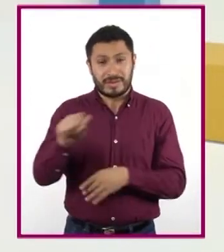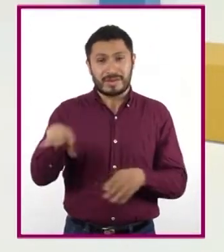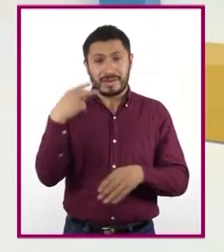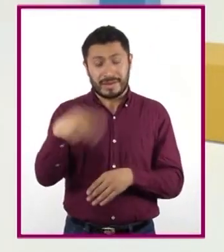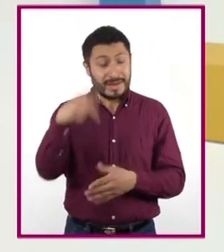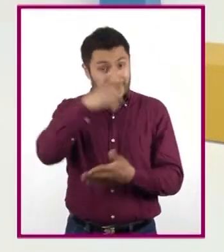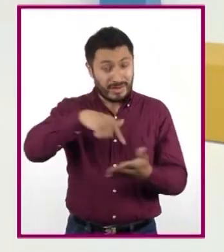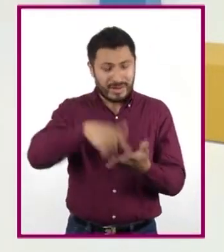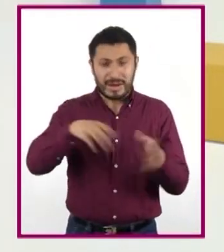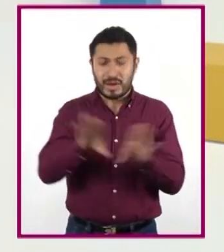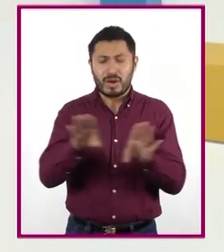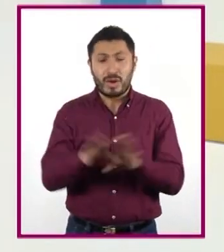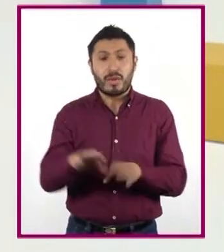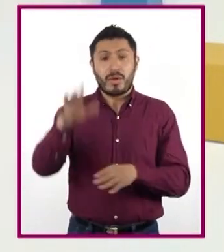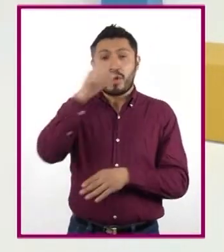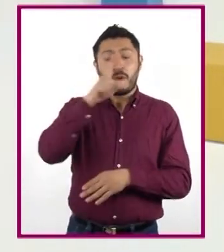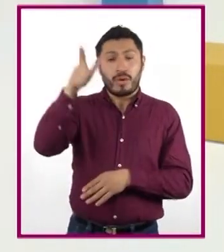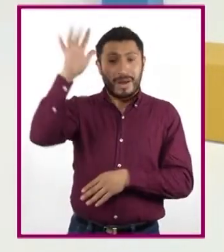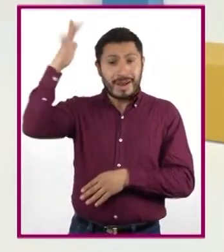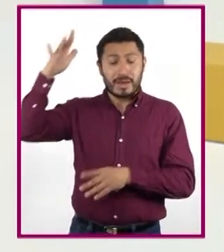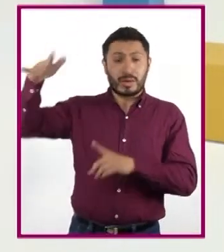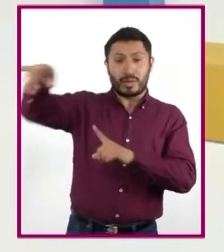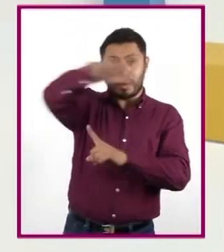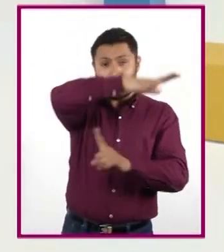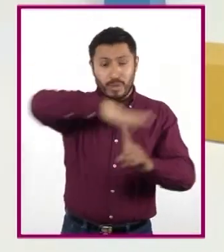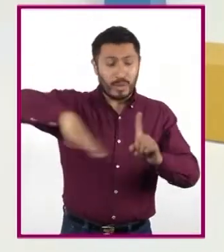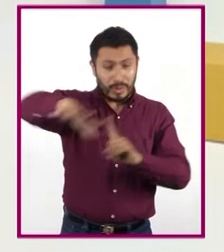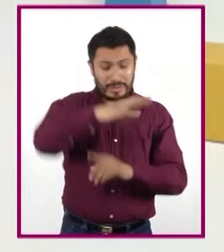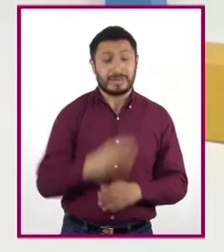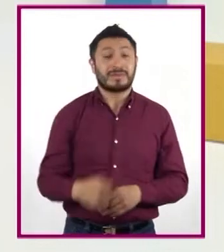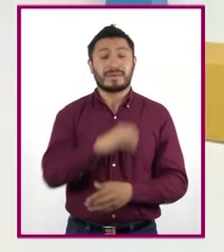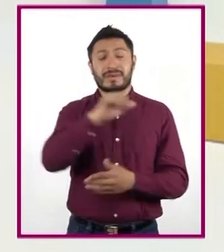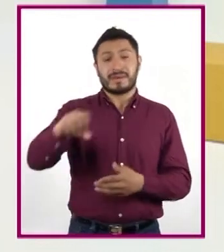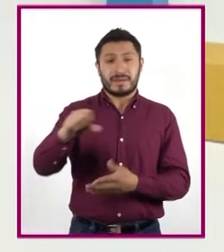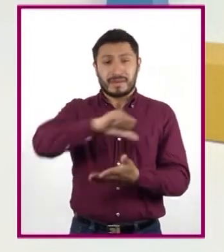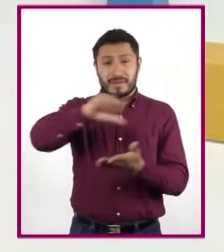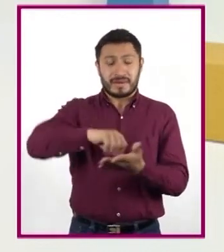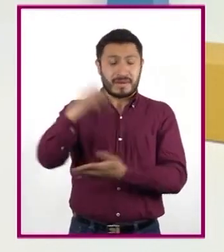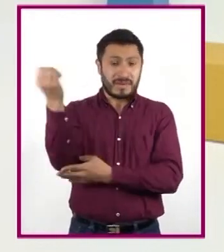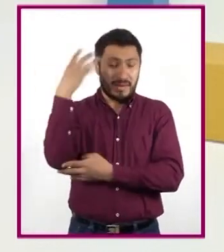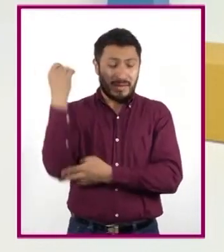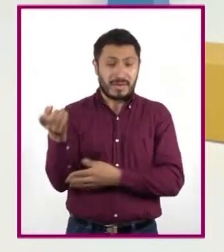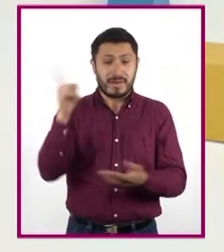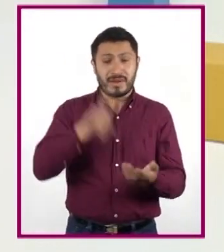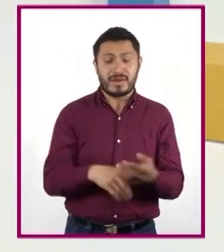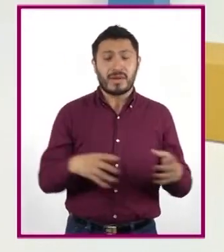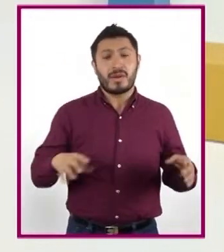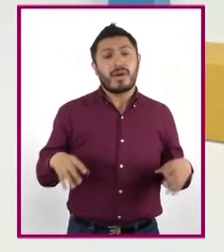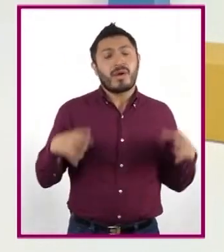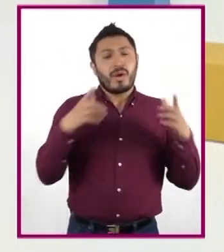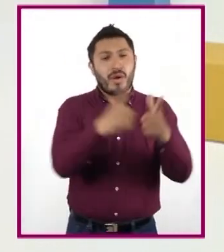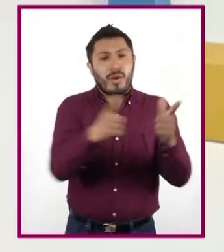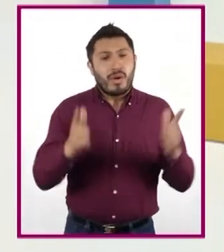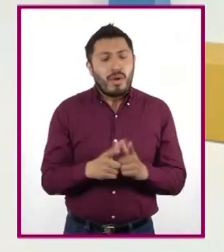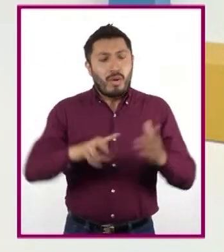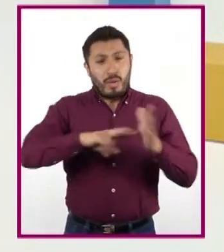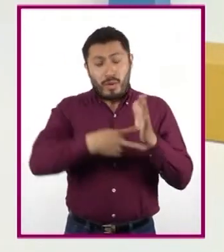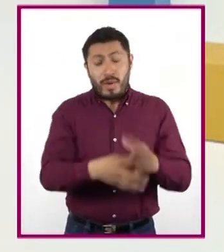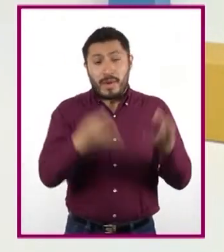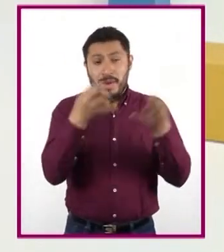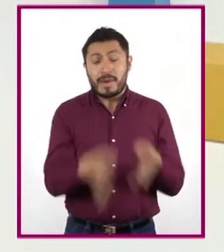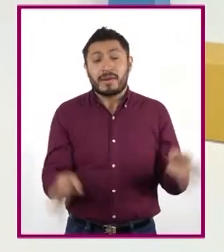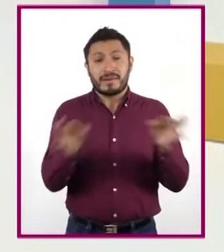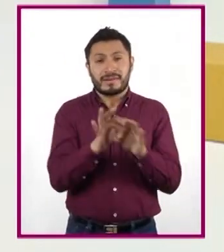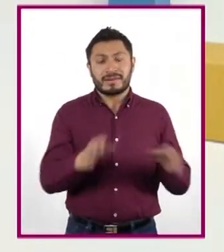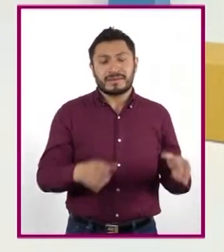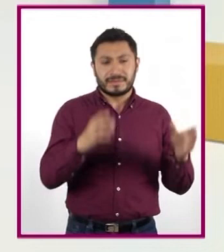el lugar donde el sol da la vuelta. Fue un centro ceremonial integrado por un complejo conjunto arquitectónico, formado por